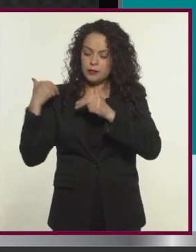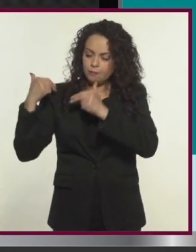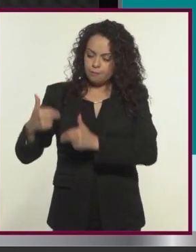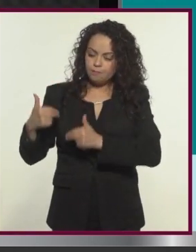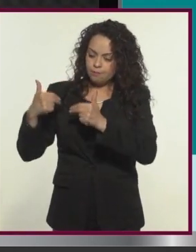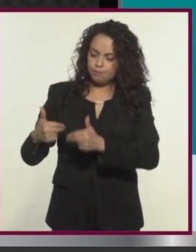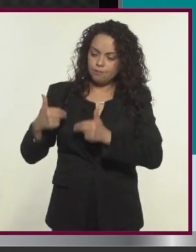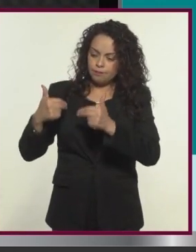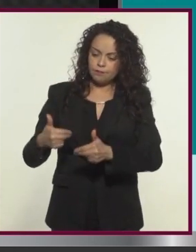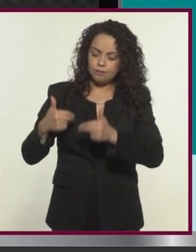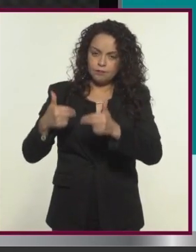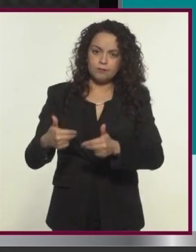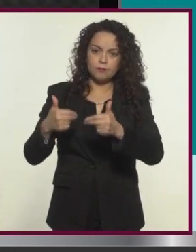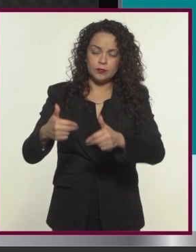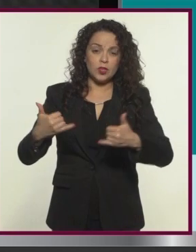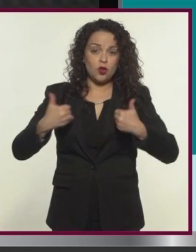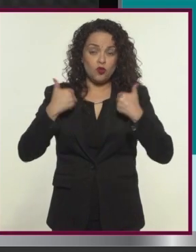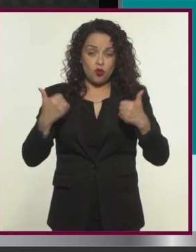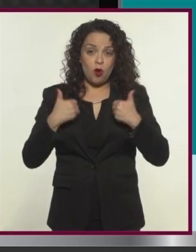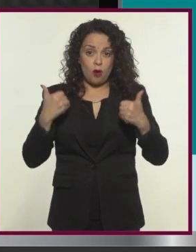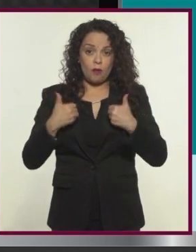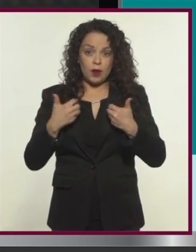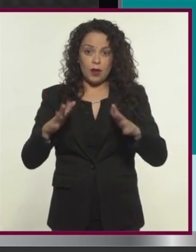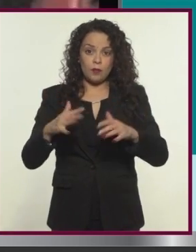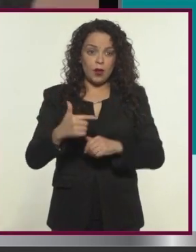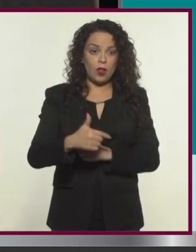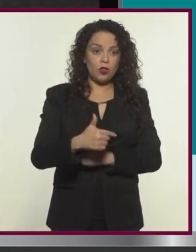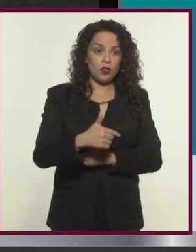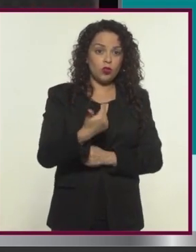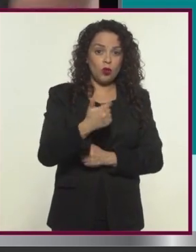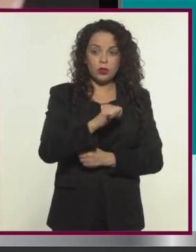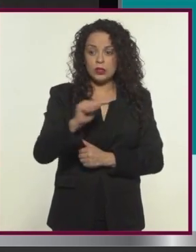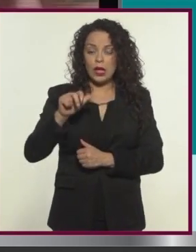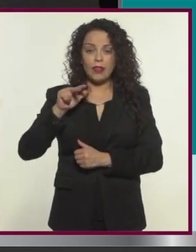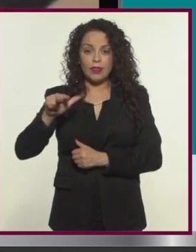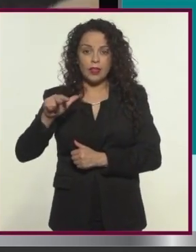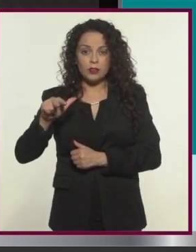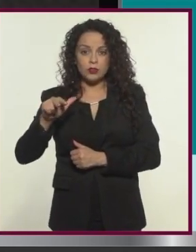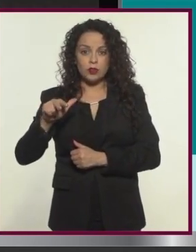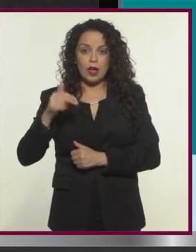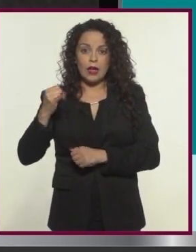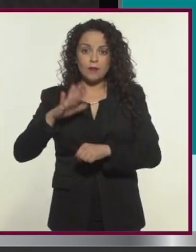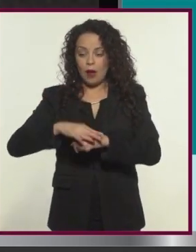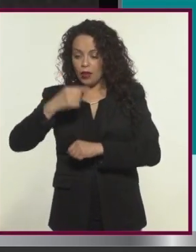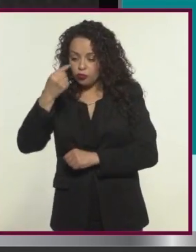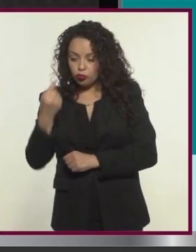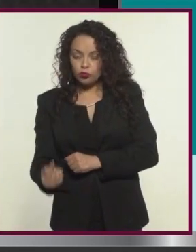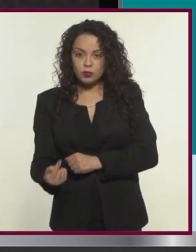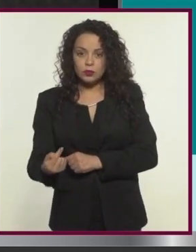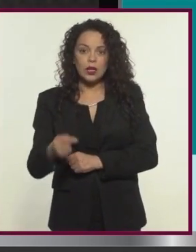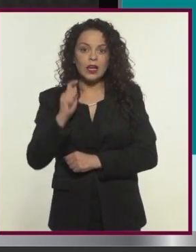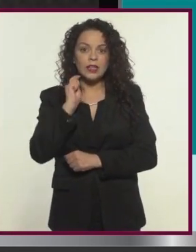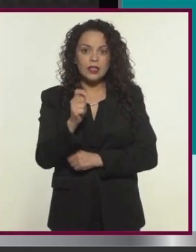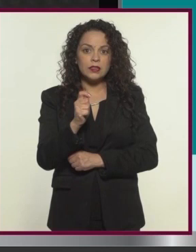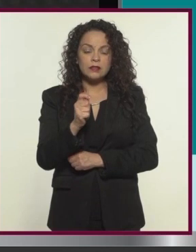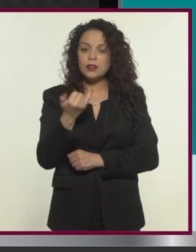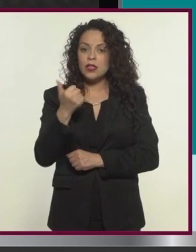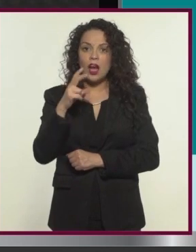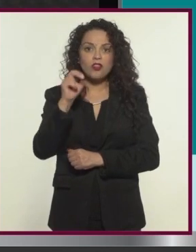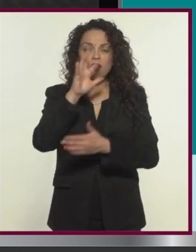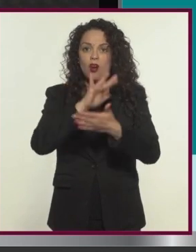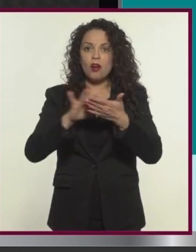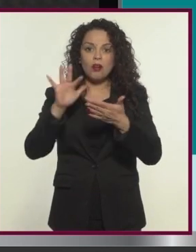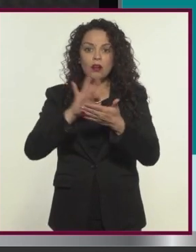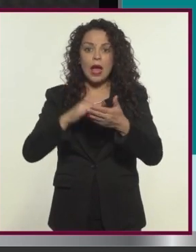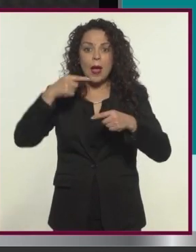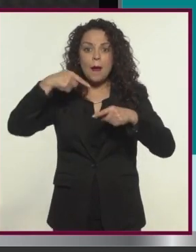de las generaciones más pequeñas, de los más jóvenes que están entre los 12 ahorita, los 18 y evidentemente los más chicos, que están dejando de